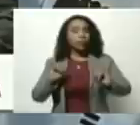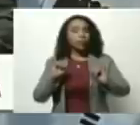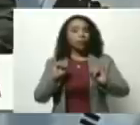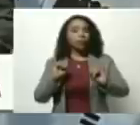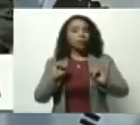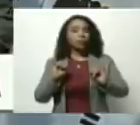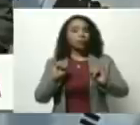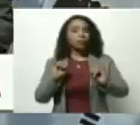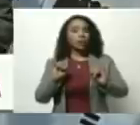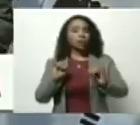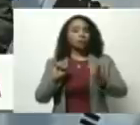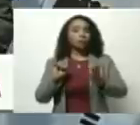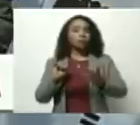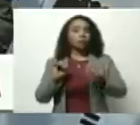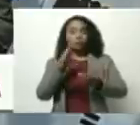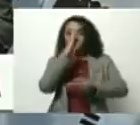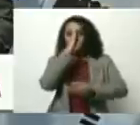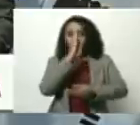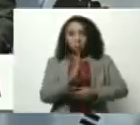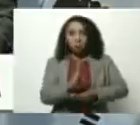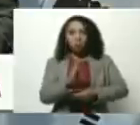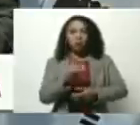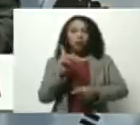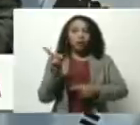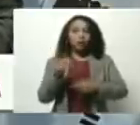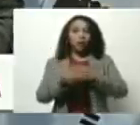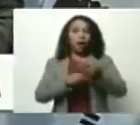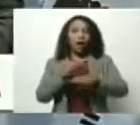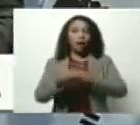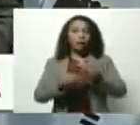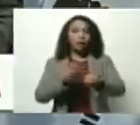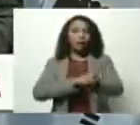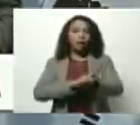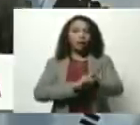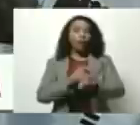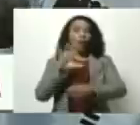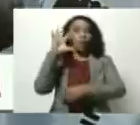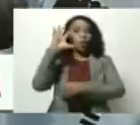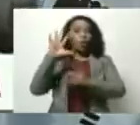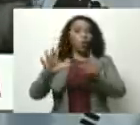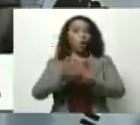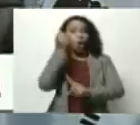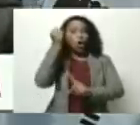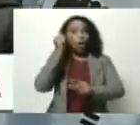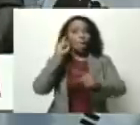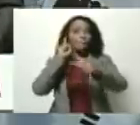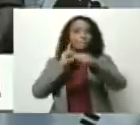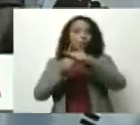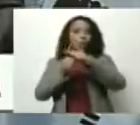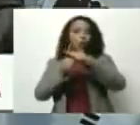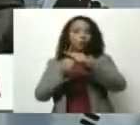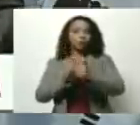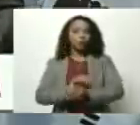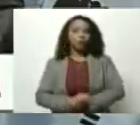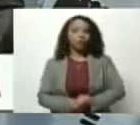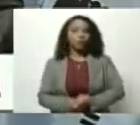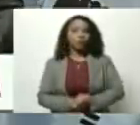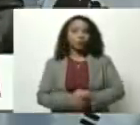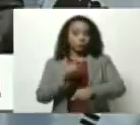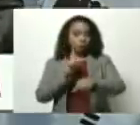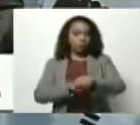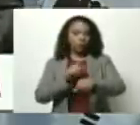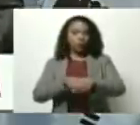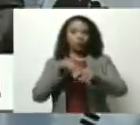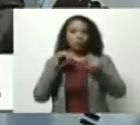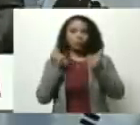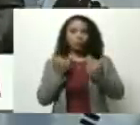imparcial, con la veracidad que nos ha caracterizado, logró detectar en tiempo real,